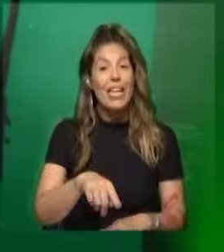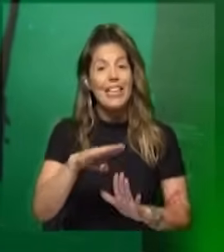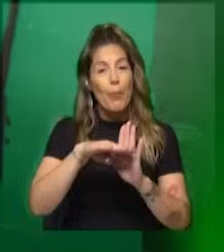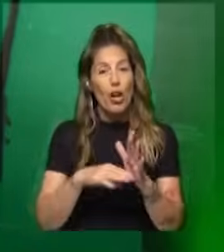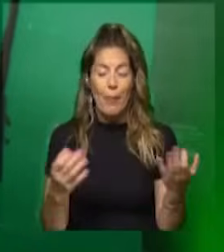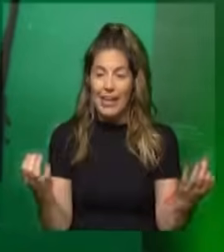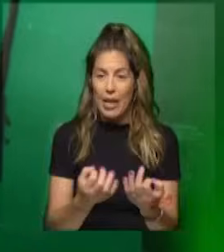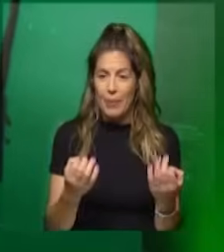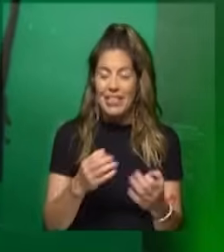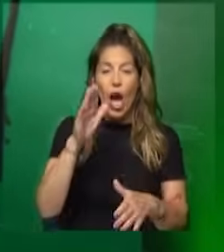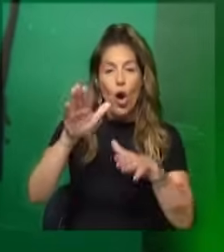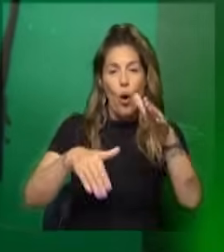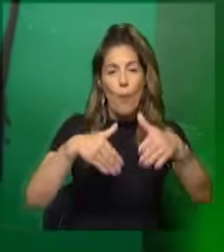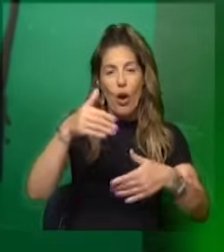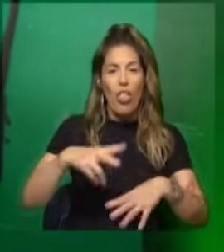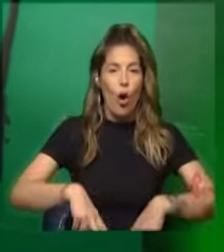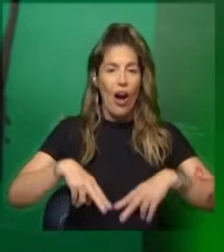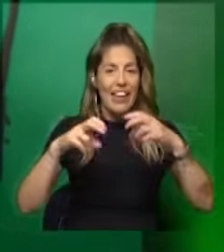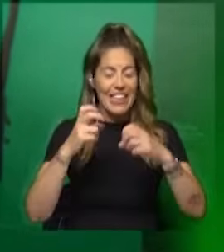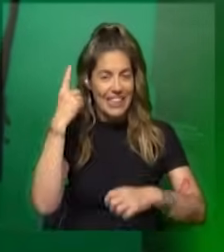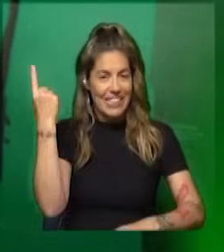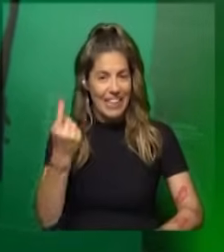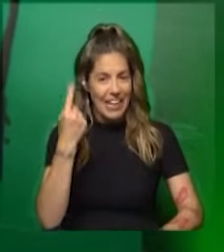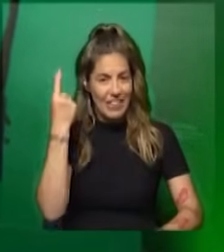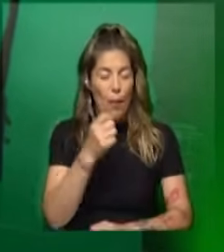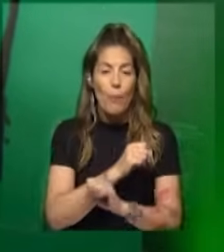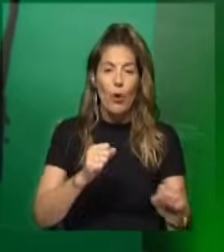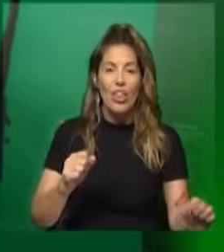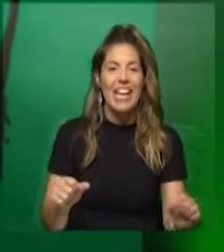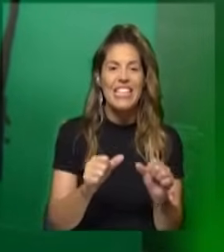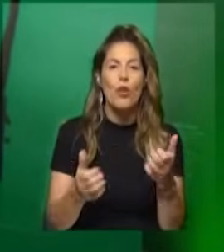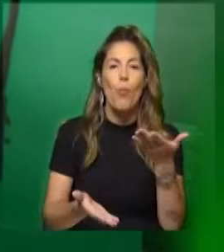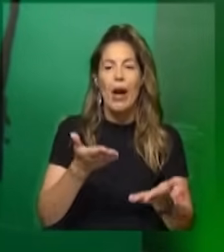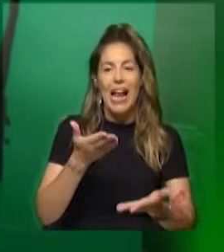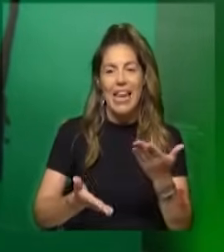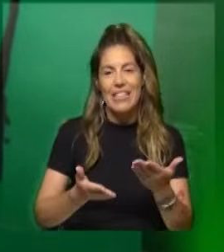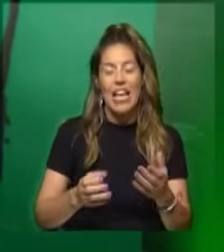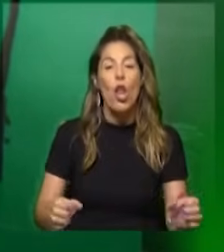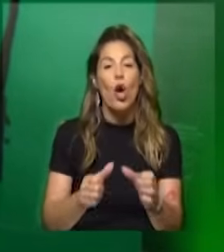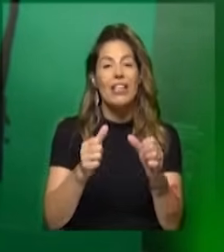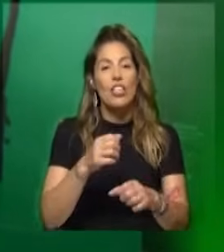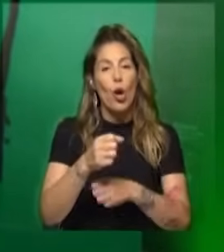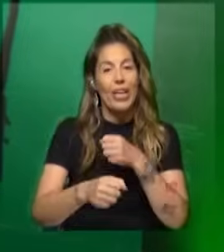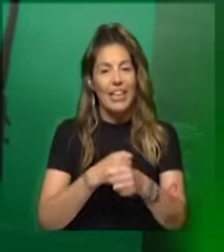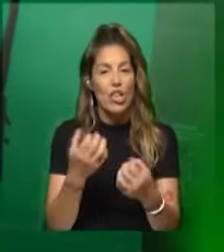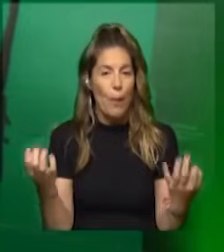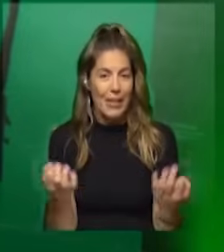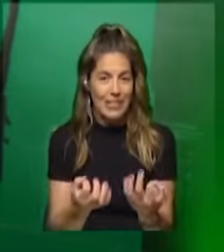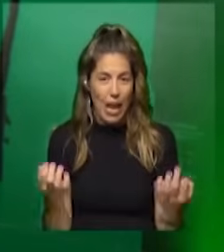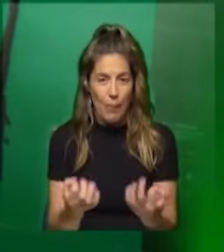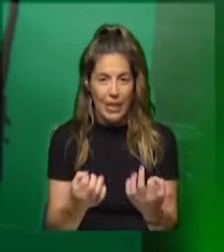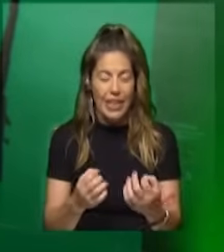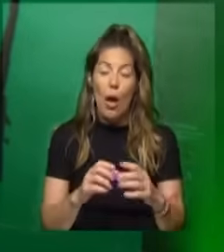en particular hemos convocado a analistas internacionales para poder hacer un balance de lo que ha sido este año particularmente,